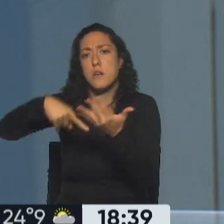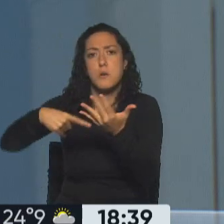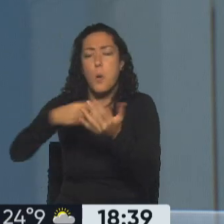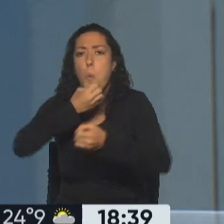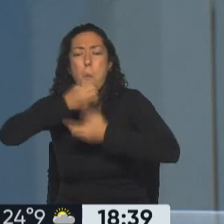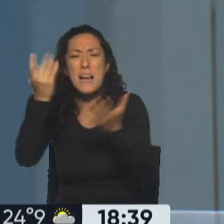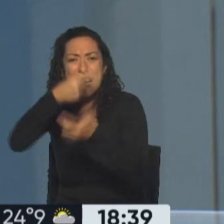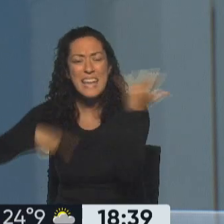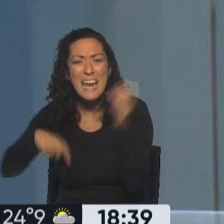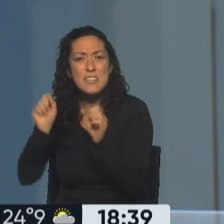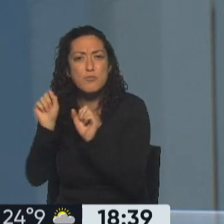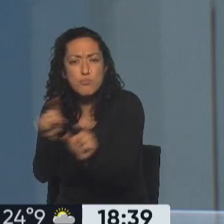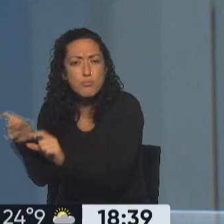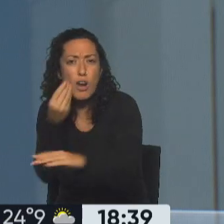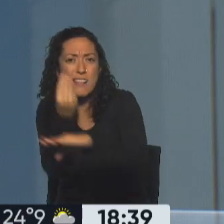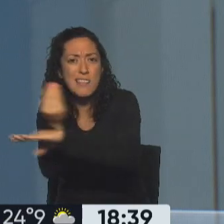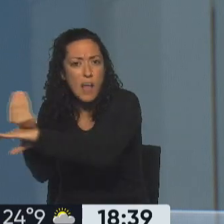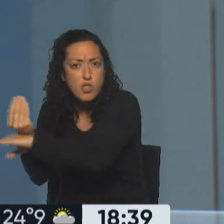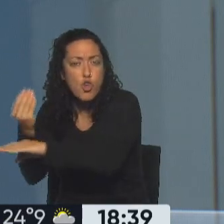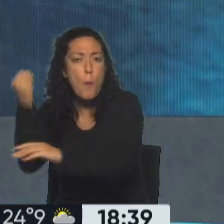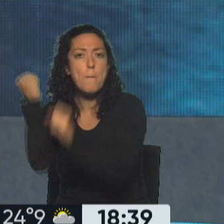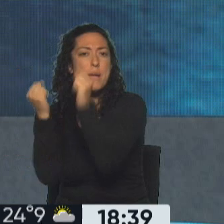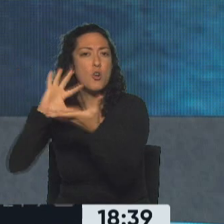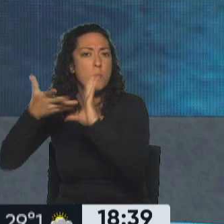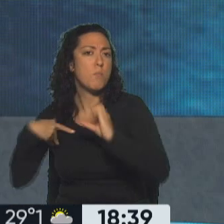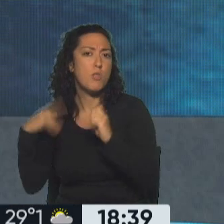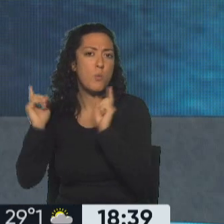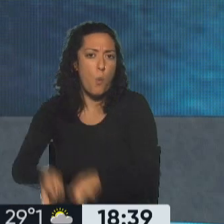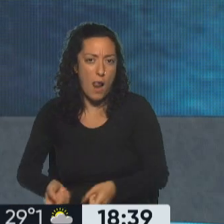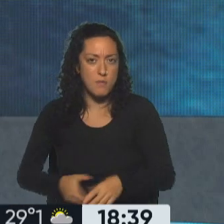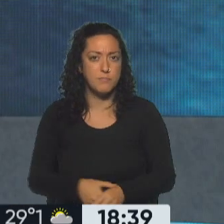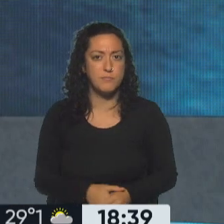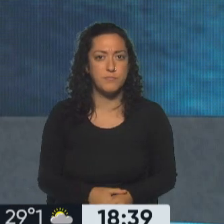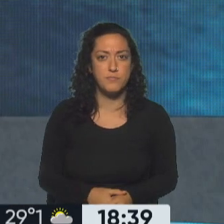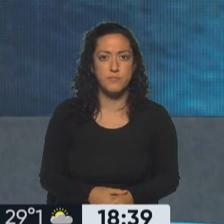Vidal o cualquiera no digo yo lo veo diferencial frente Acá hay un tema